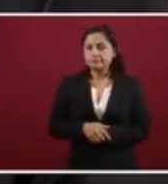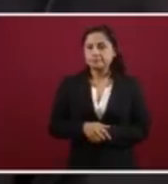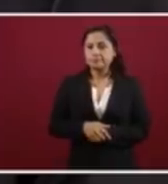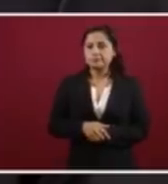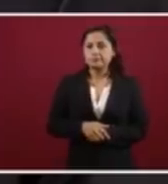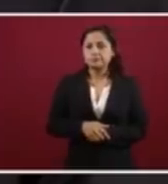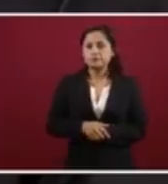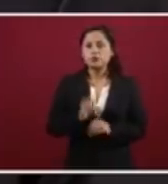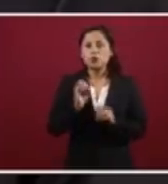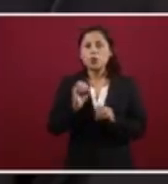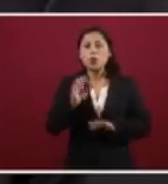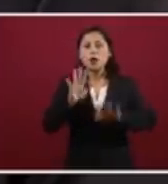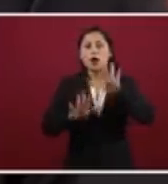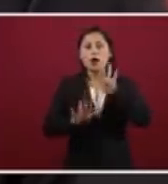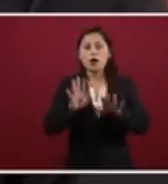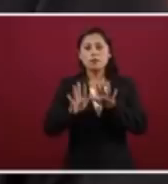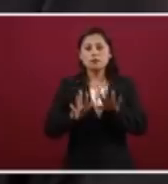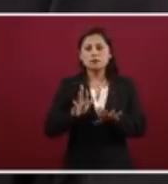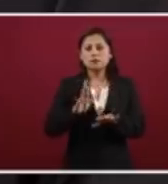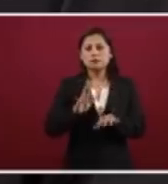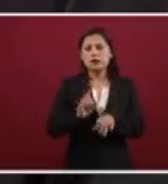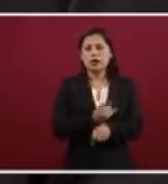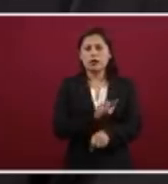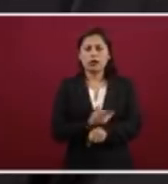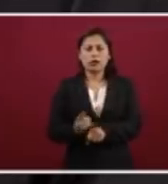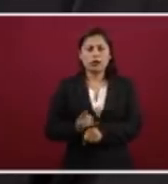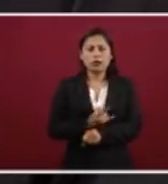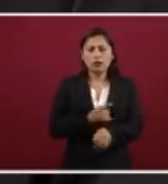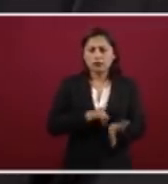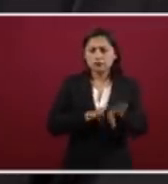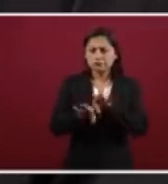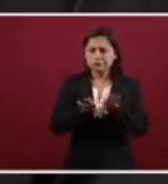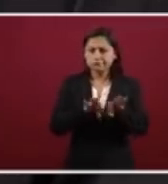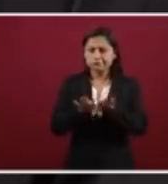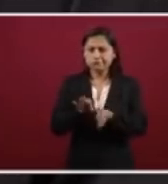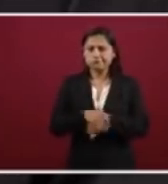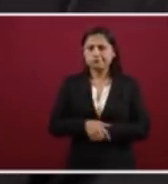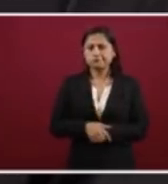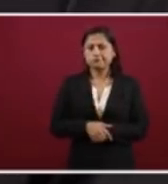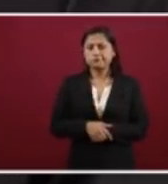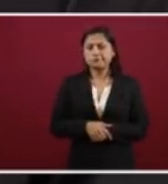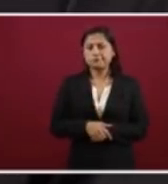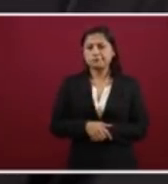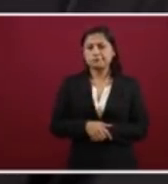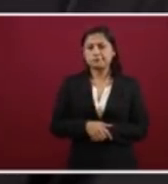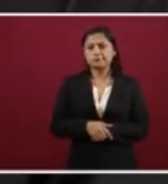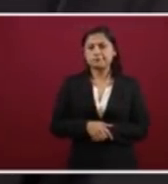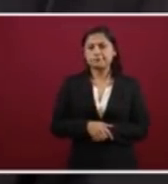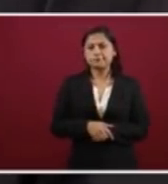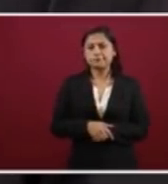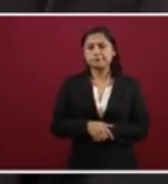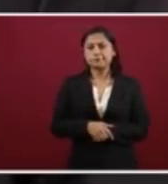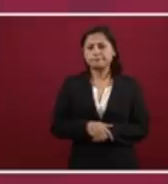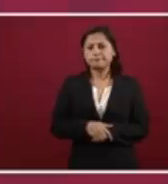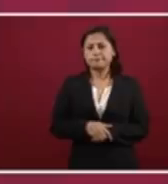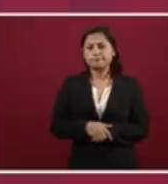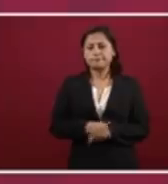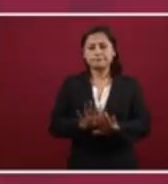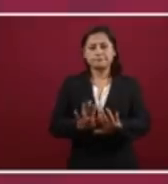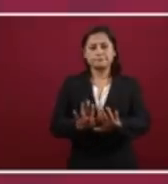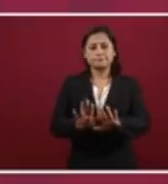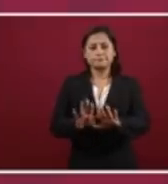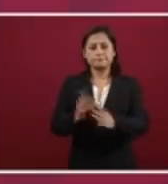no cumplen con su responsabilidad, Y ya, hasta ahí lo